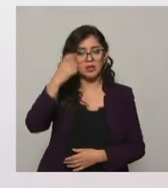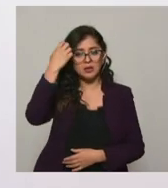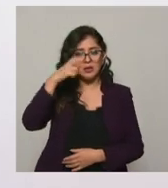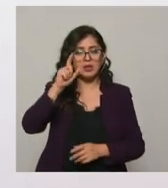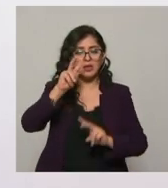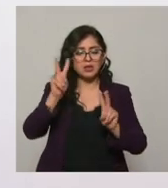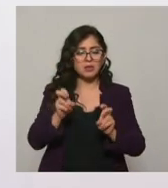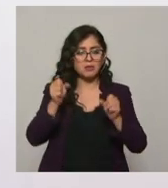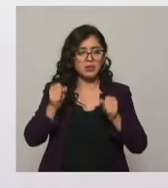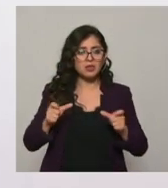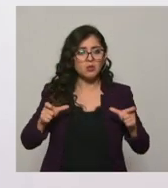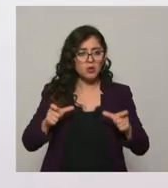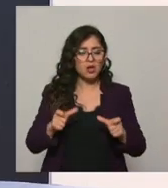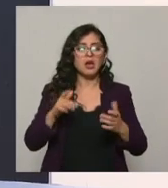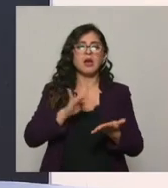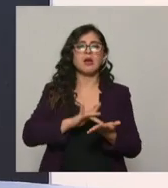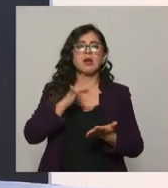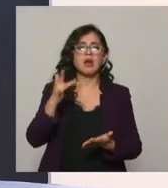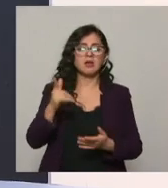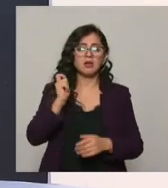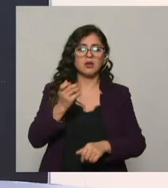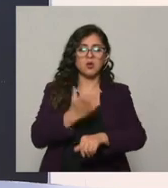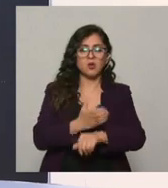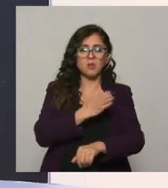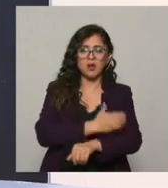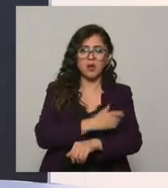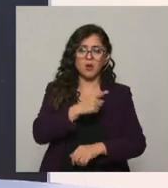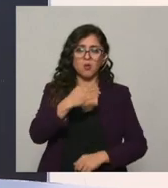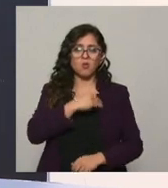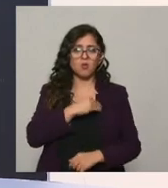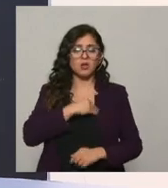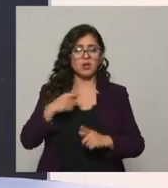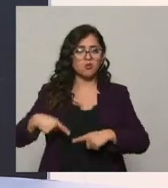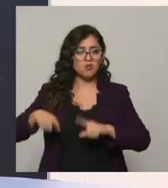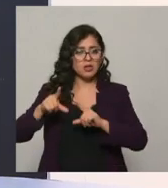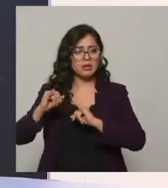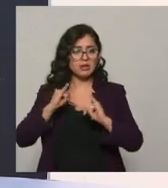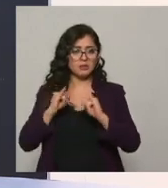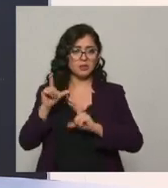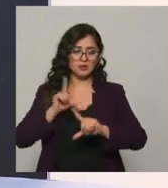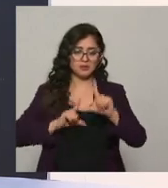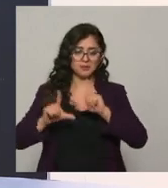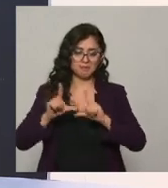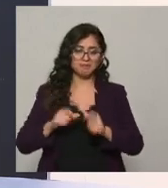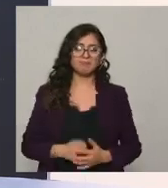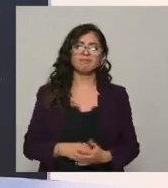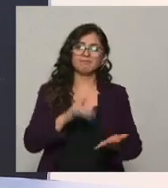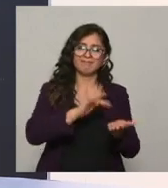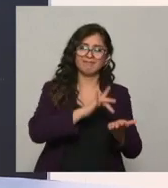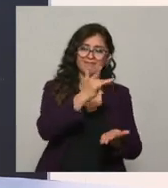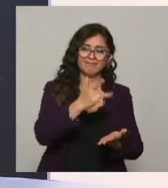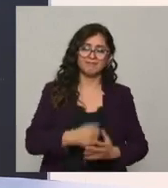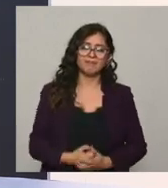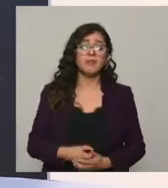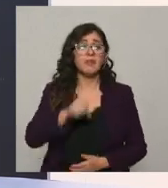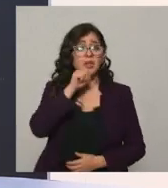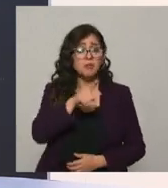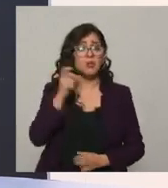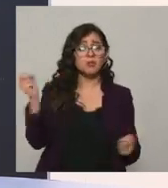seguridad. Agradezco en la pantalla a mi compañera Mónica Ponce, intérprete de lengua de señas mexicana. Y a usted lo